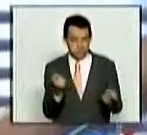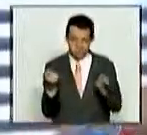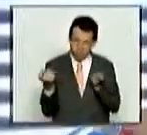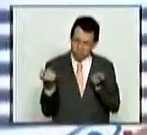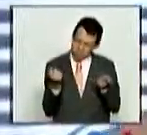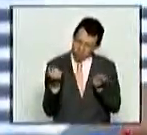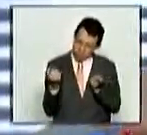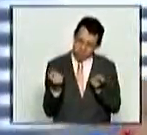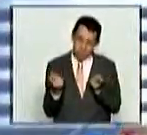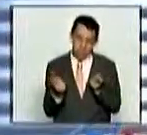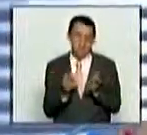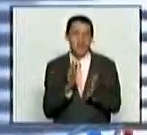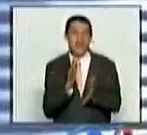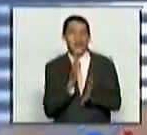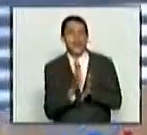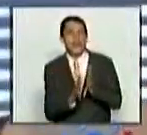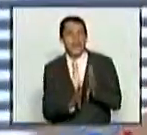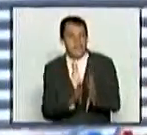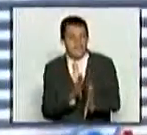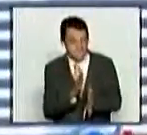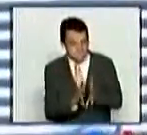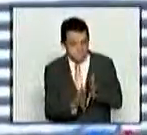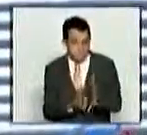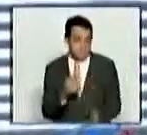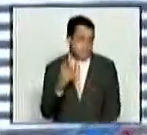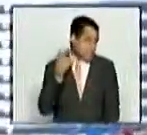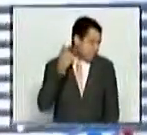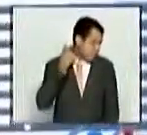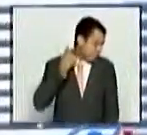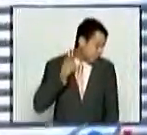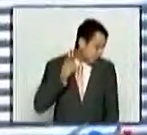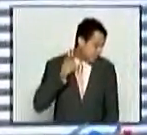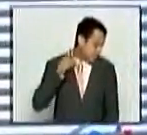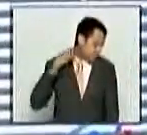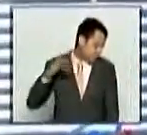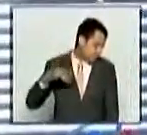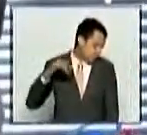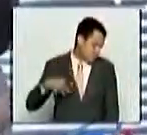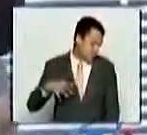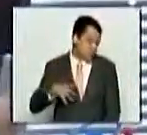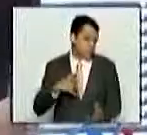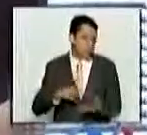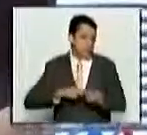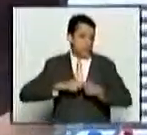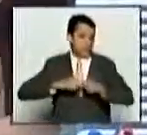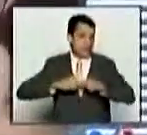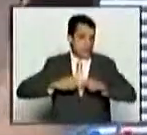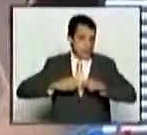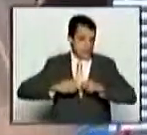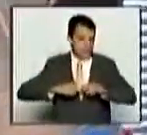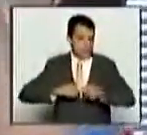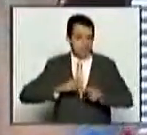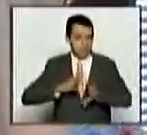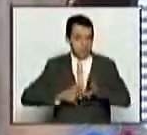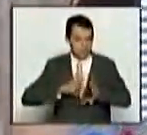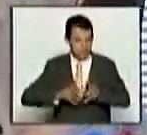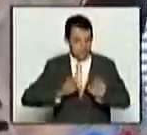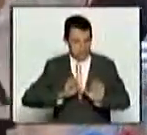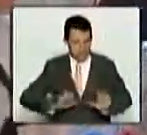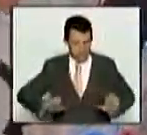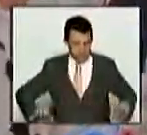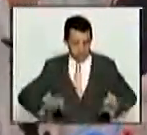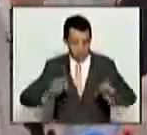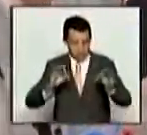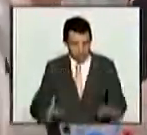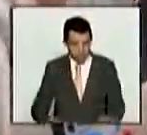con la quiropraxia. Vamos a mirar qué está pasando con esa columna liber-lumbal. Vamos a liberar un poquito de contracturas que se pueden generar a nivel articular